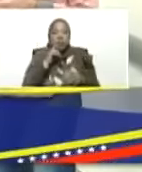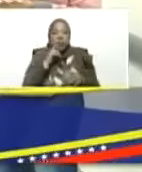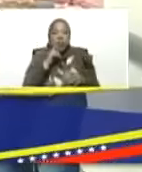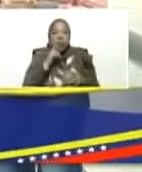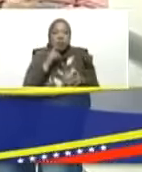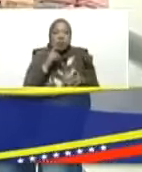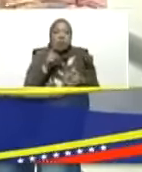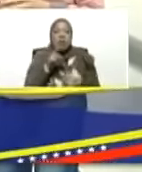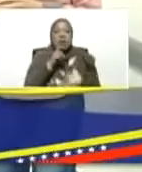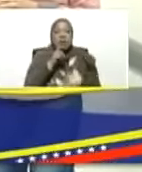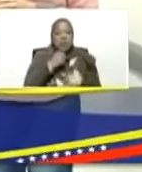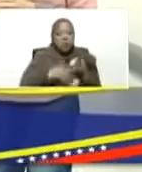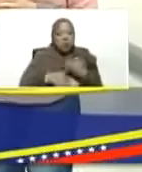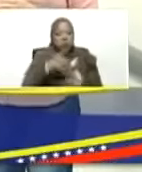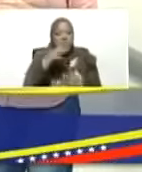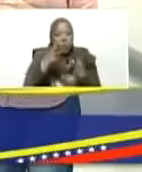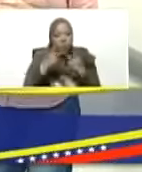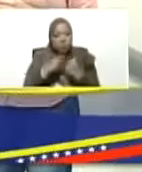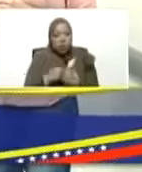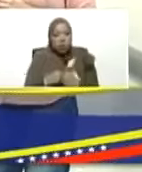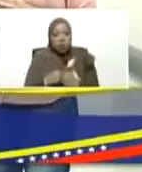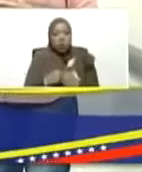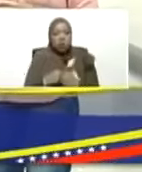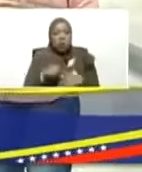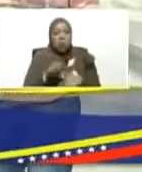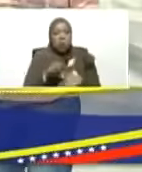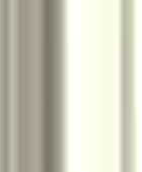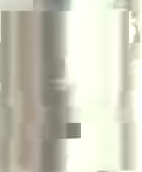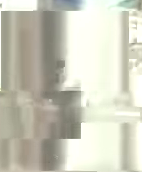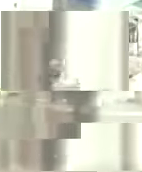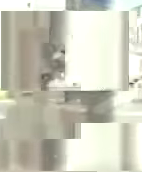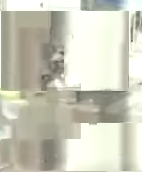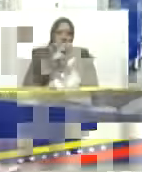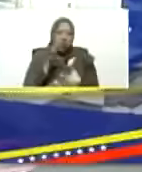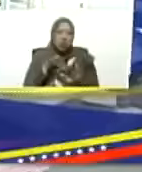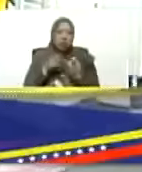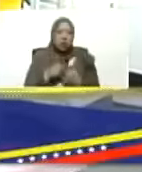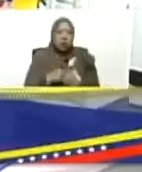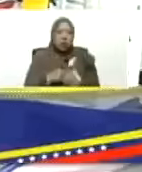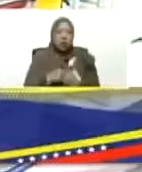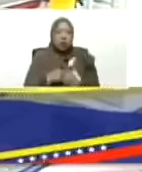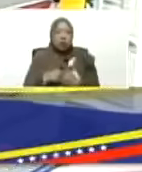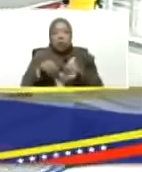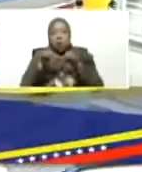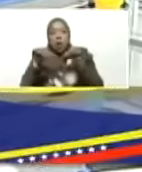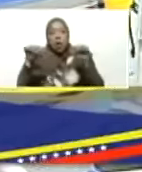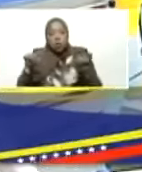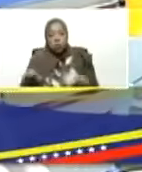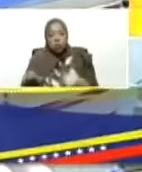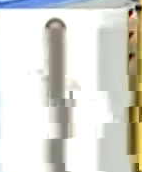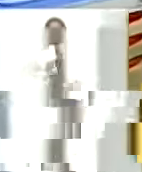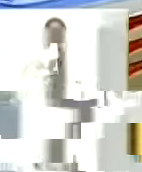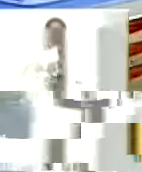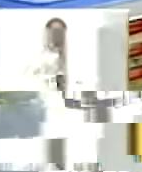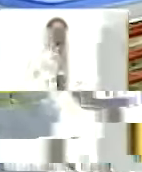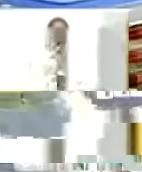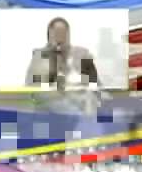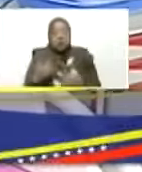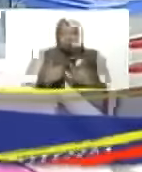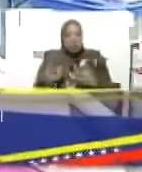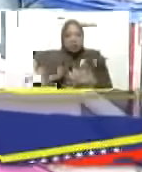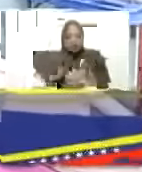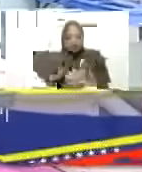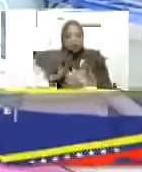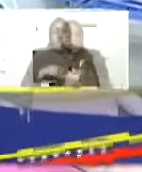y de difícil administración y mantenimiento. Ahora hay que ir con una estructura desde la salud